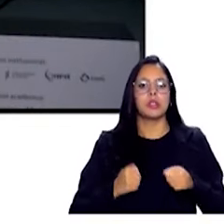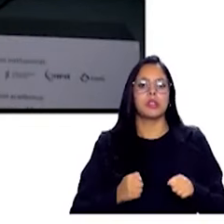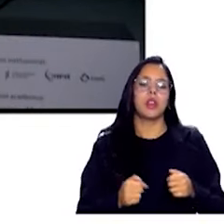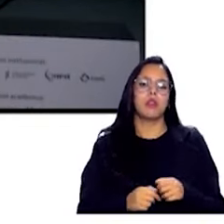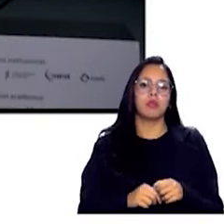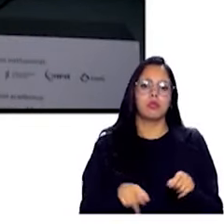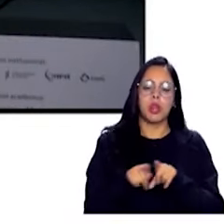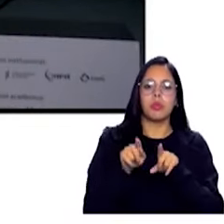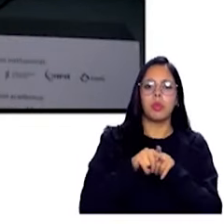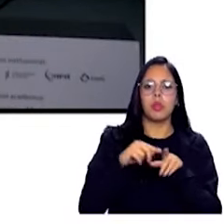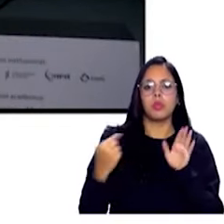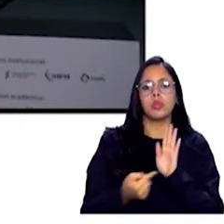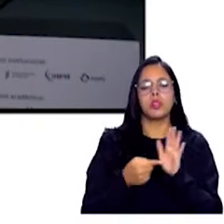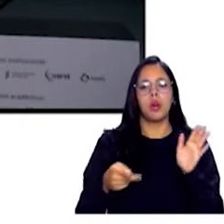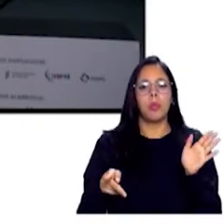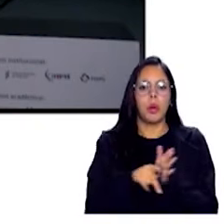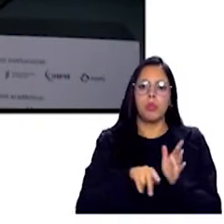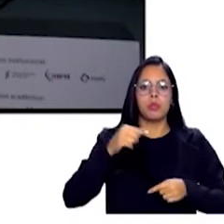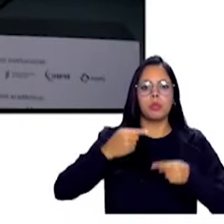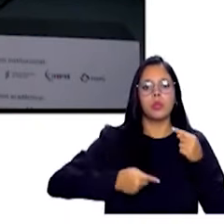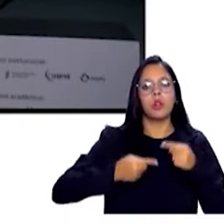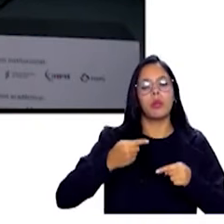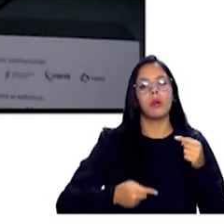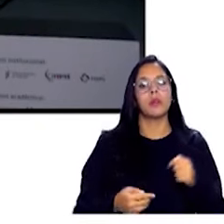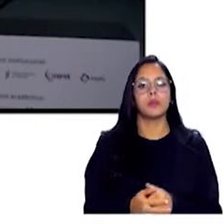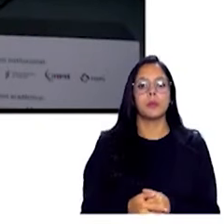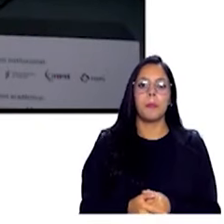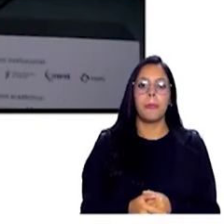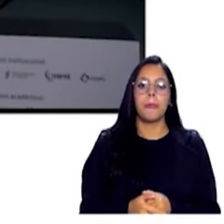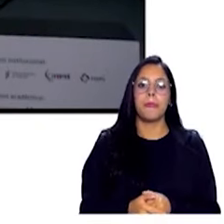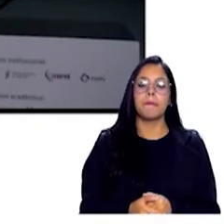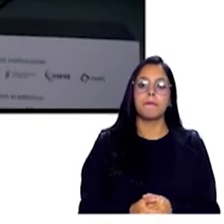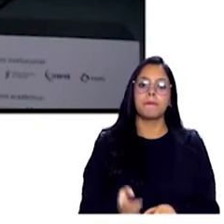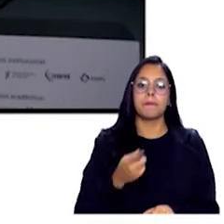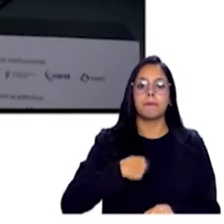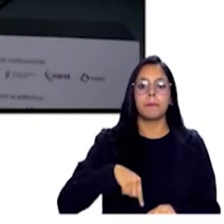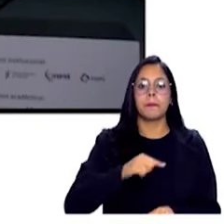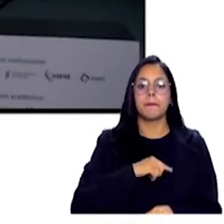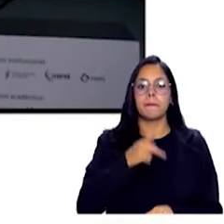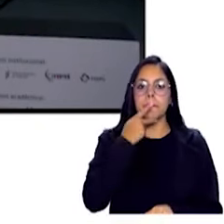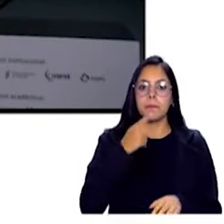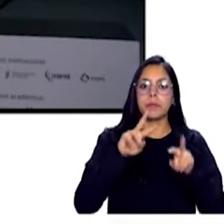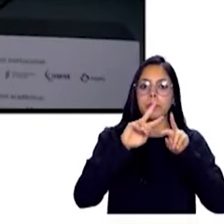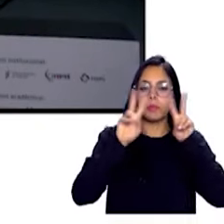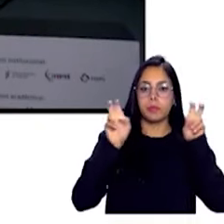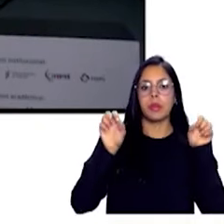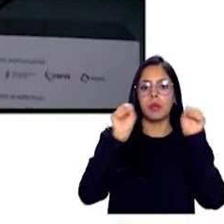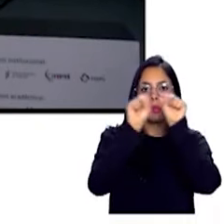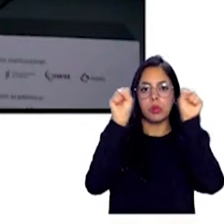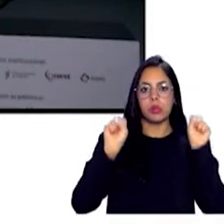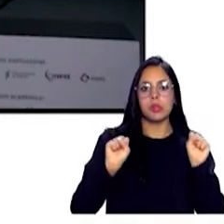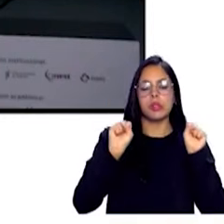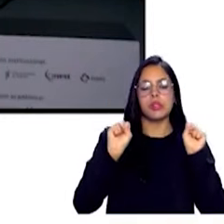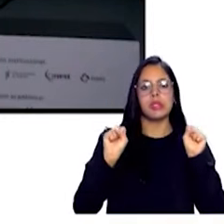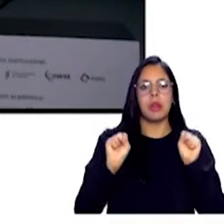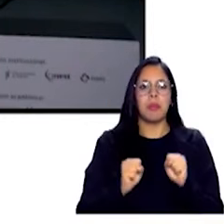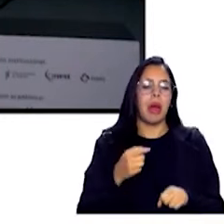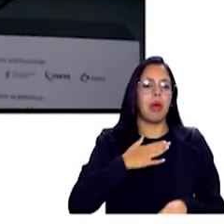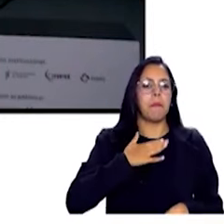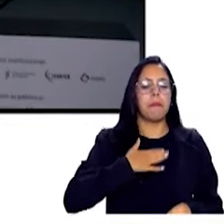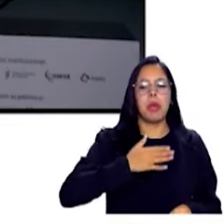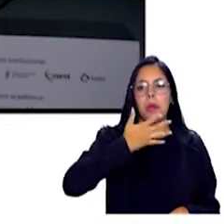judicial Y por Loo noem haar que tema Sea mejor que otro lo que podemos hacer es compartir